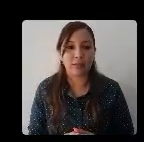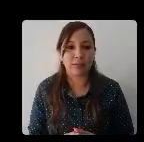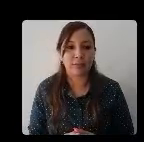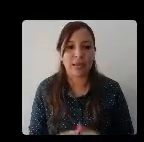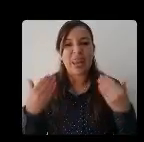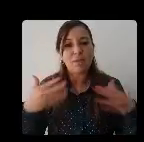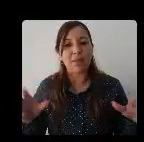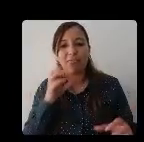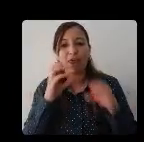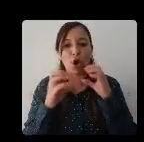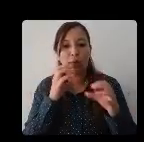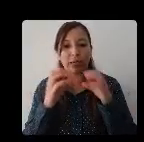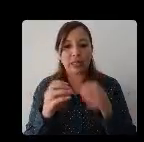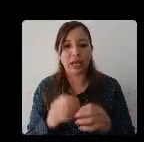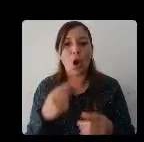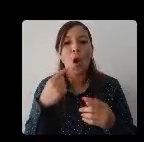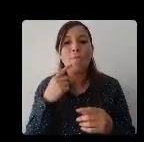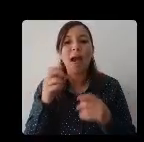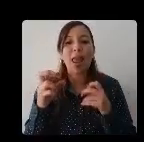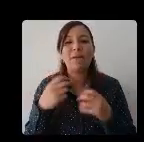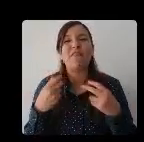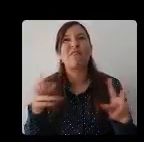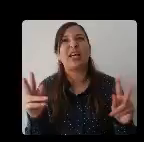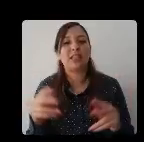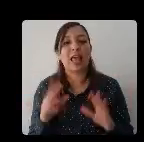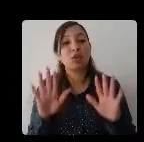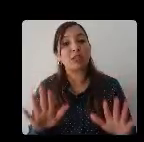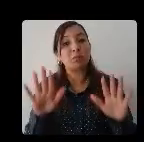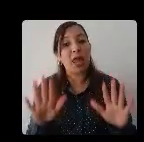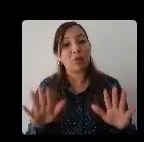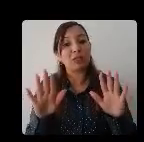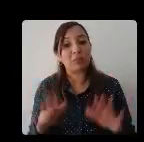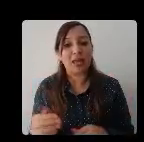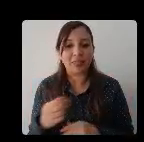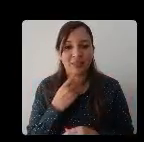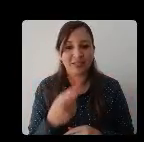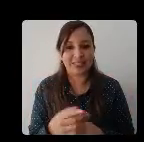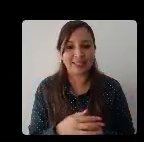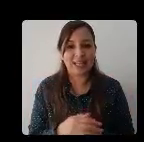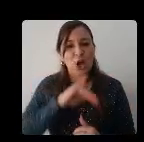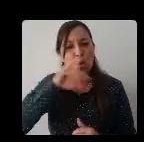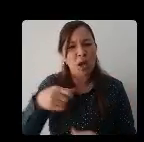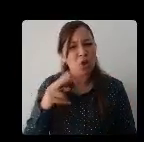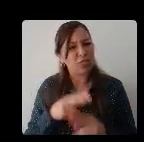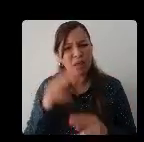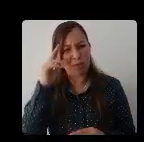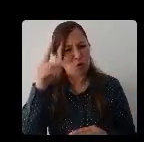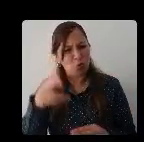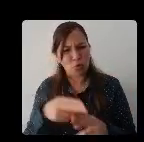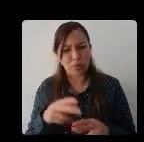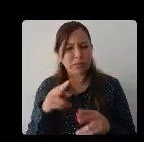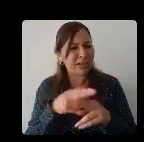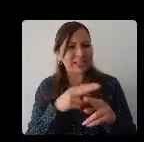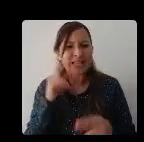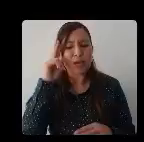esperándoles. Juan, no te preocupes, porque lo más importante es conocer, como dice, palabras del corazón y gente apasionada